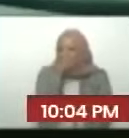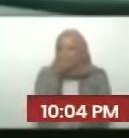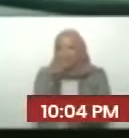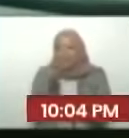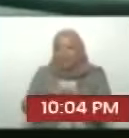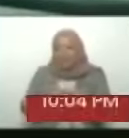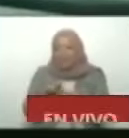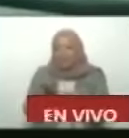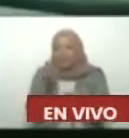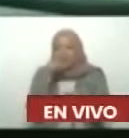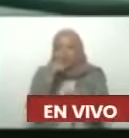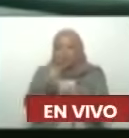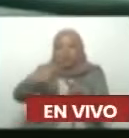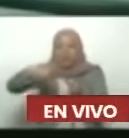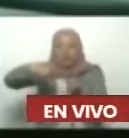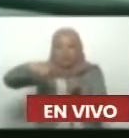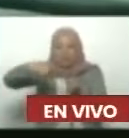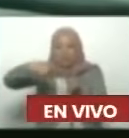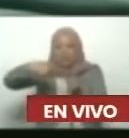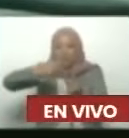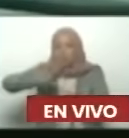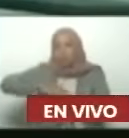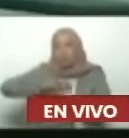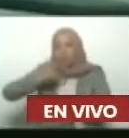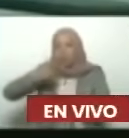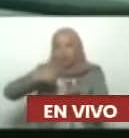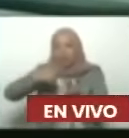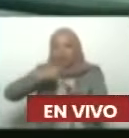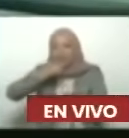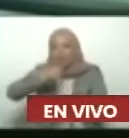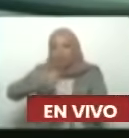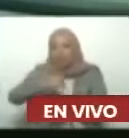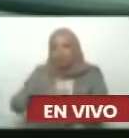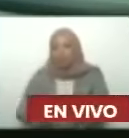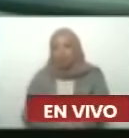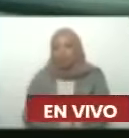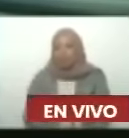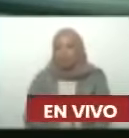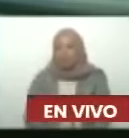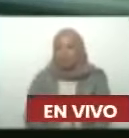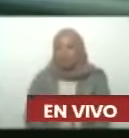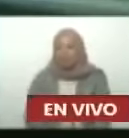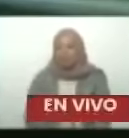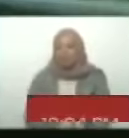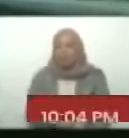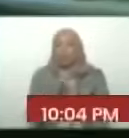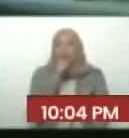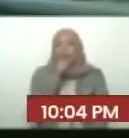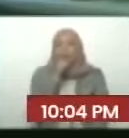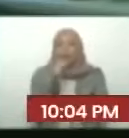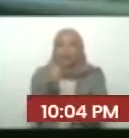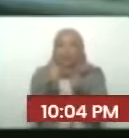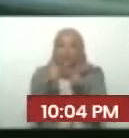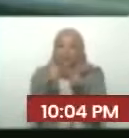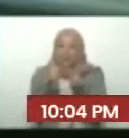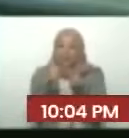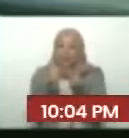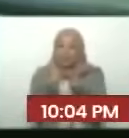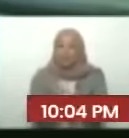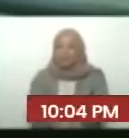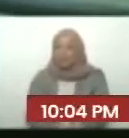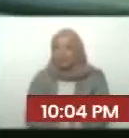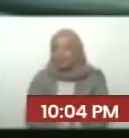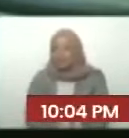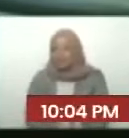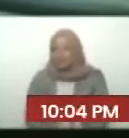las noticias en Venezolana de Televisión? ¿Ah? Ahí tienes para el noticiero. ¿Ah? Ahí